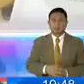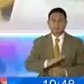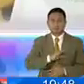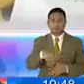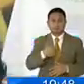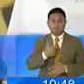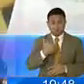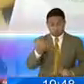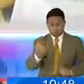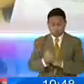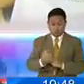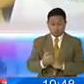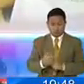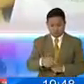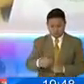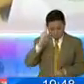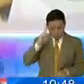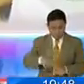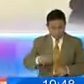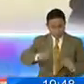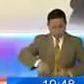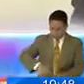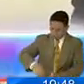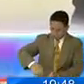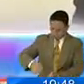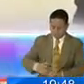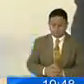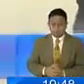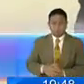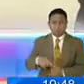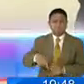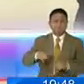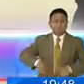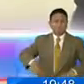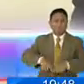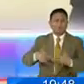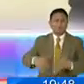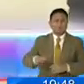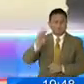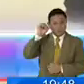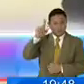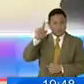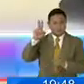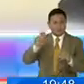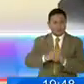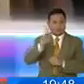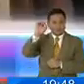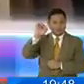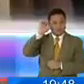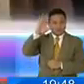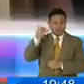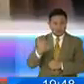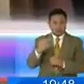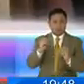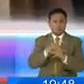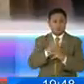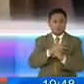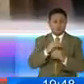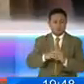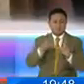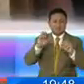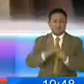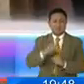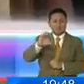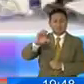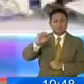por supuesto que firmaremos el Acuerdo contra el Cáncer. En este mismo lugar, Moreno se pronunció sobre los videos que circulan en las redes sociales con